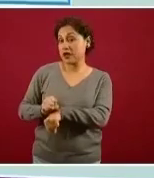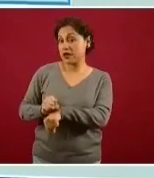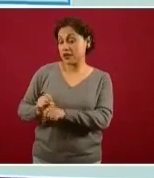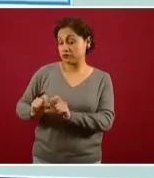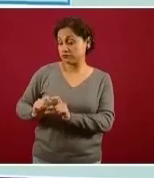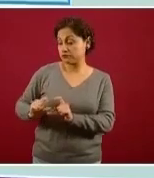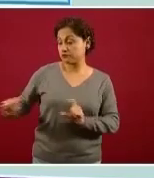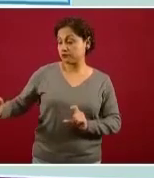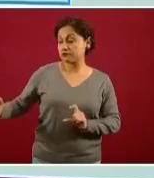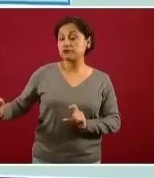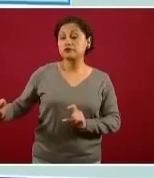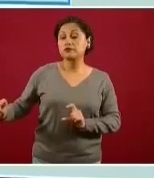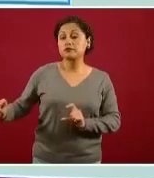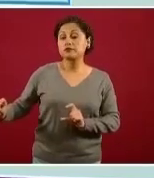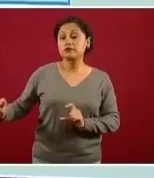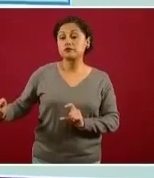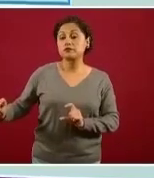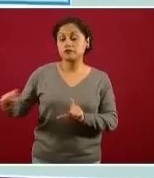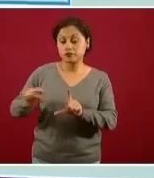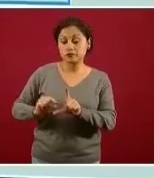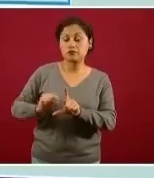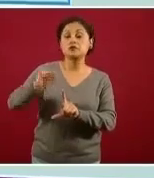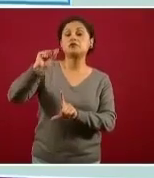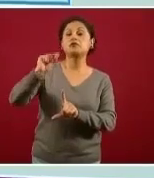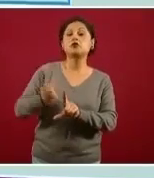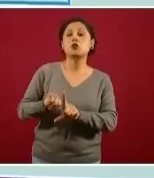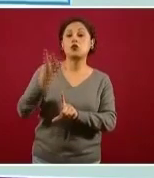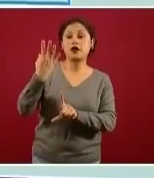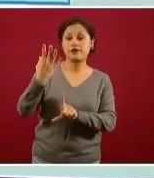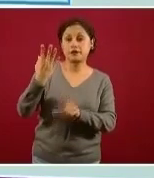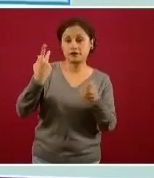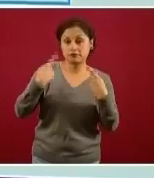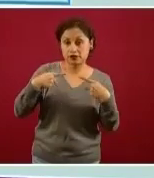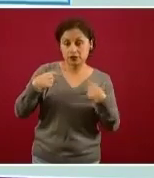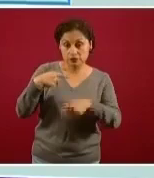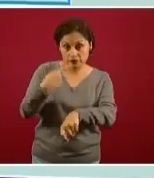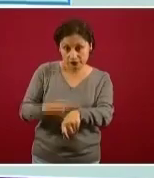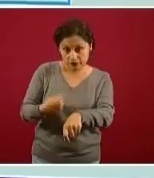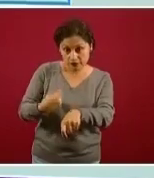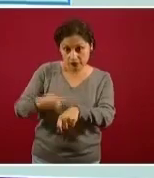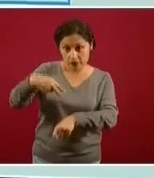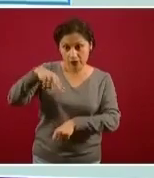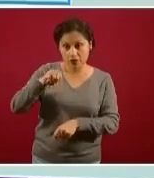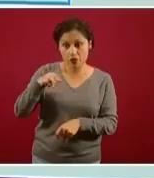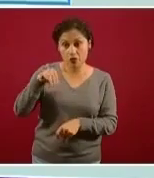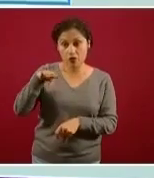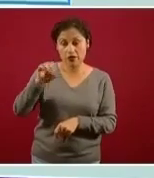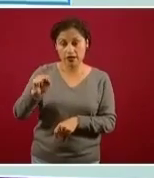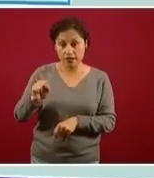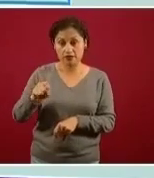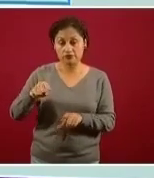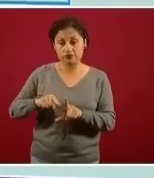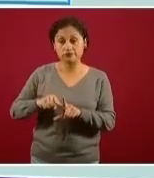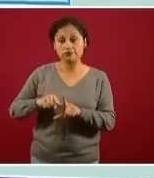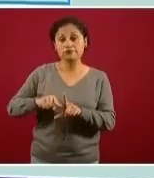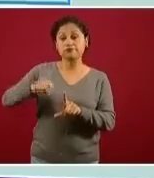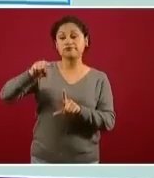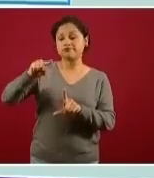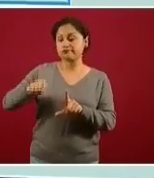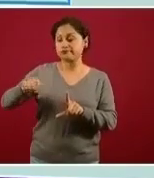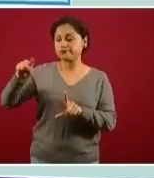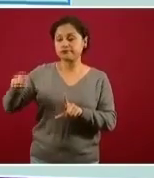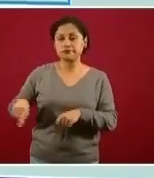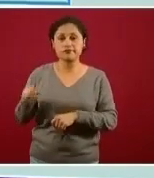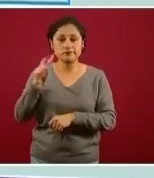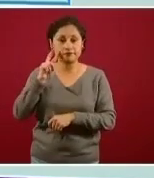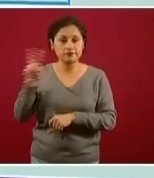enero, y hay un pequeño incremento en el número de casos de neumonía que posteriormente tiene este comportamiento.